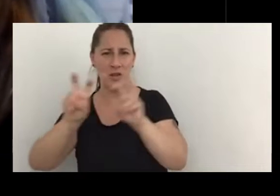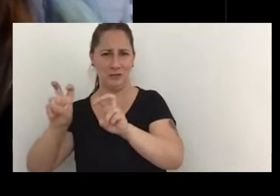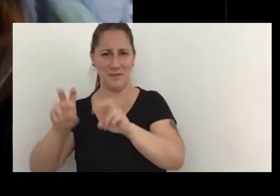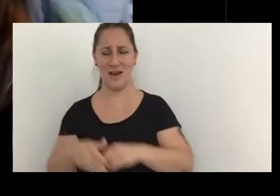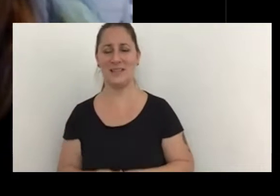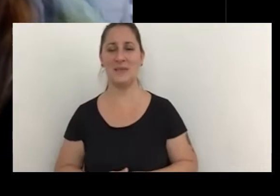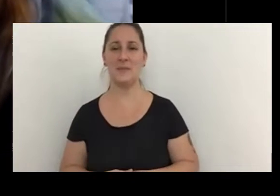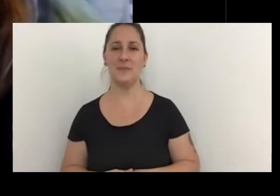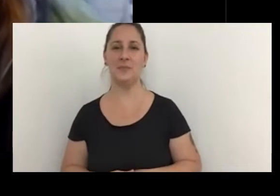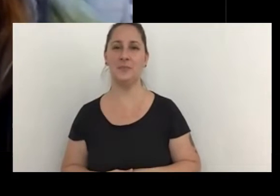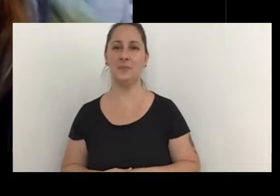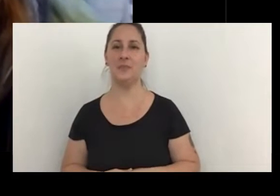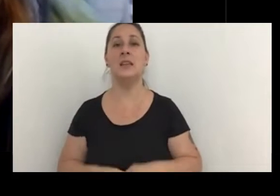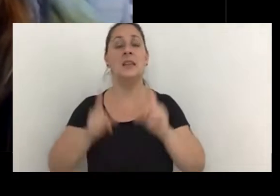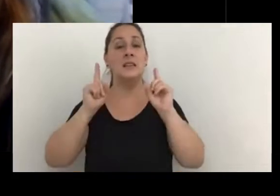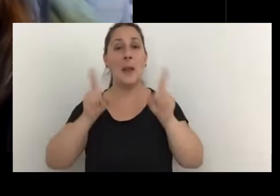y también